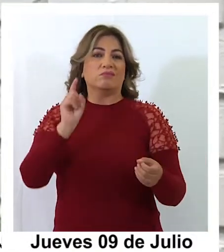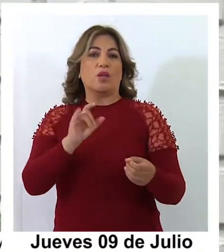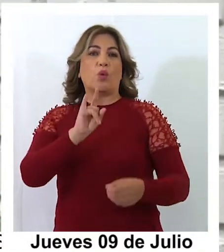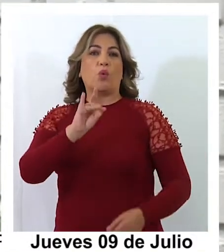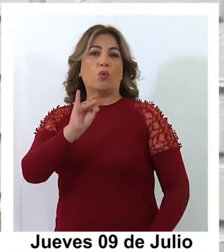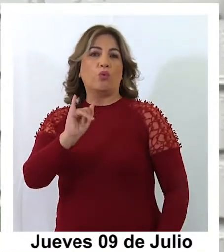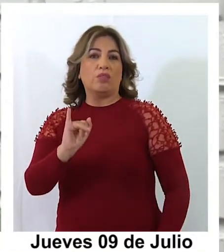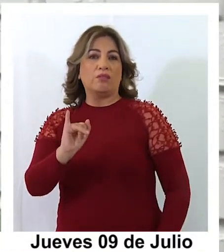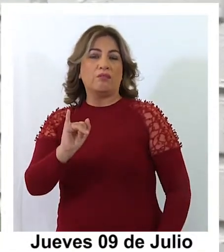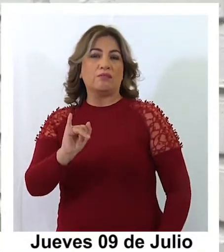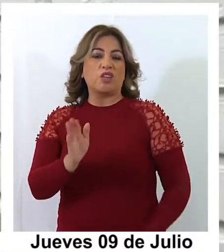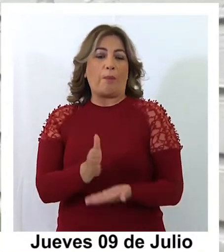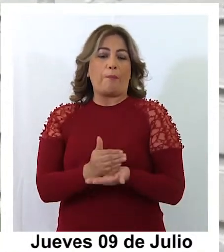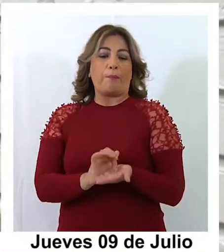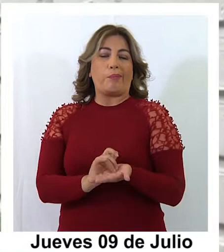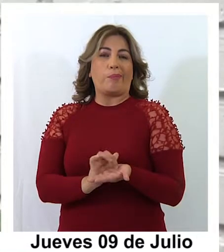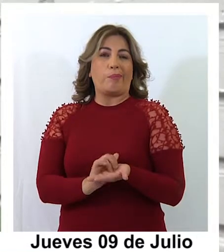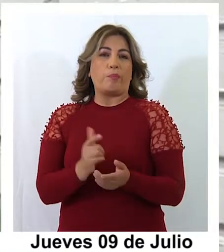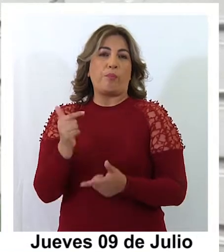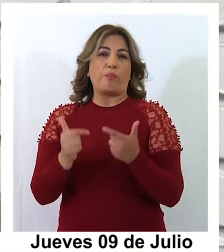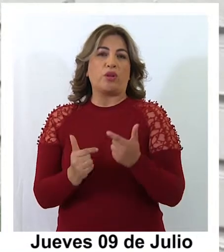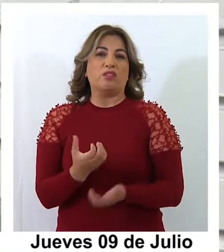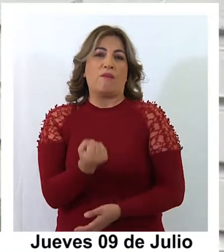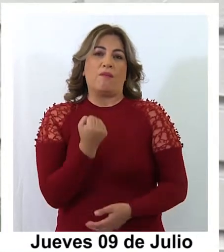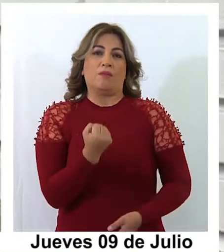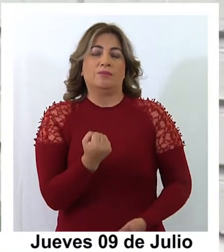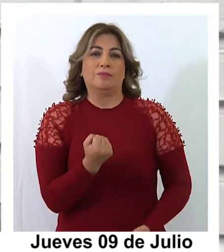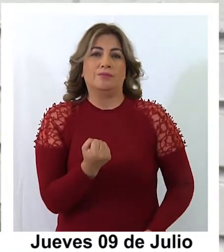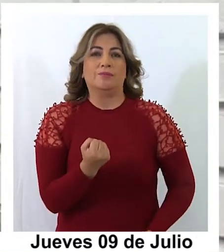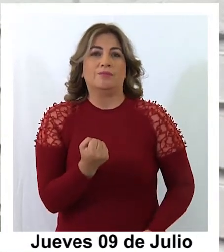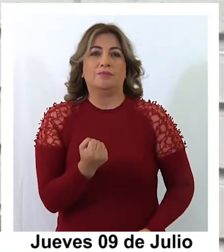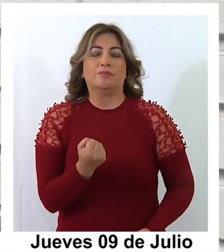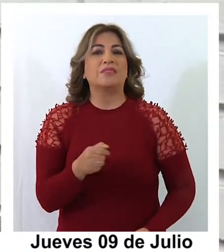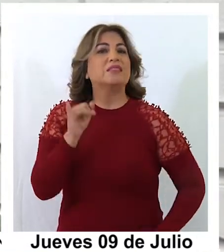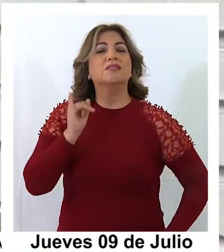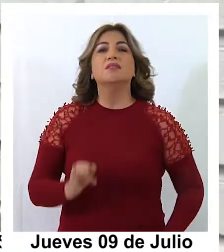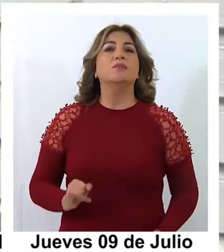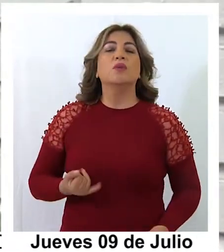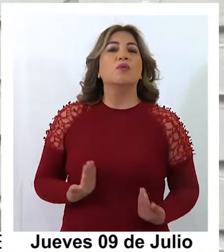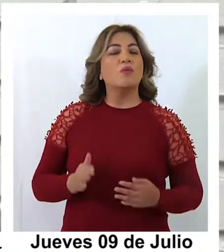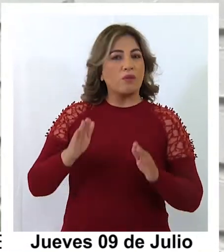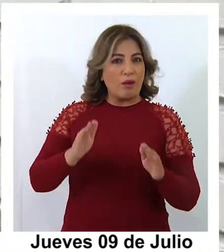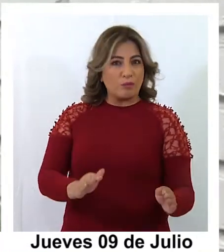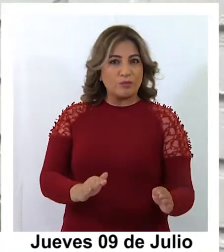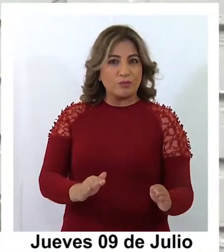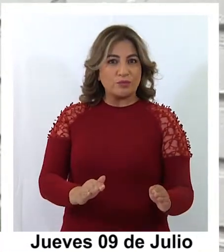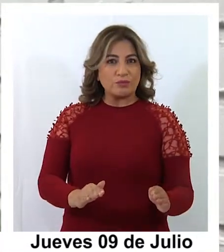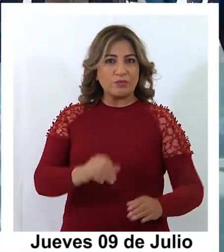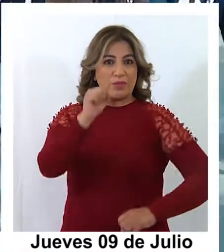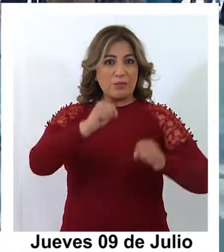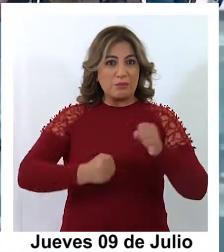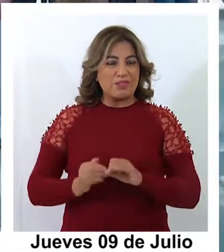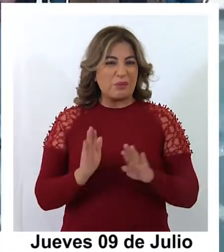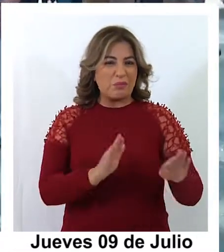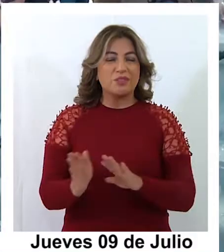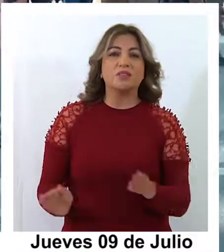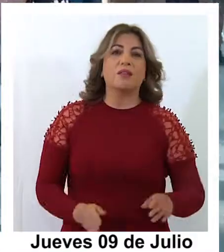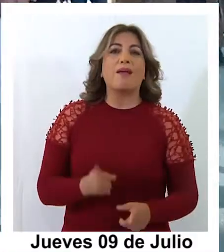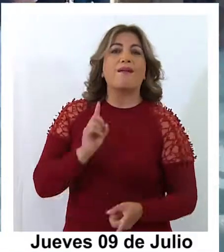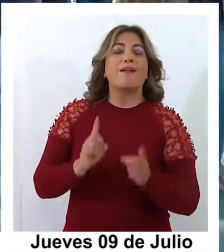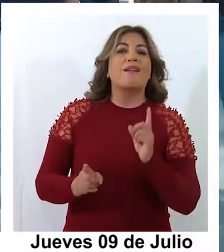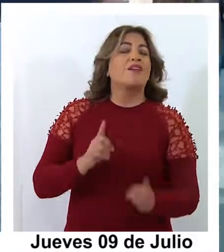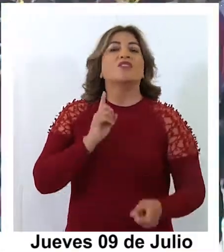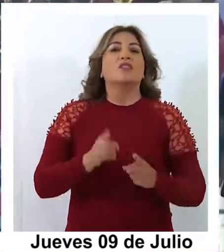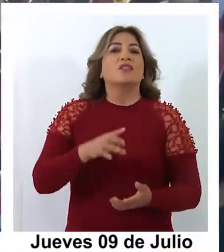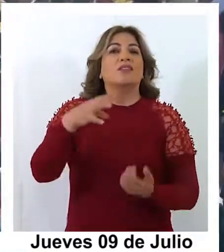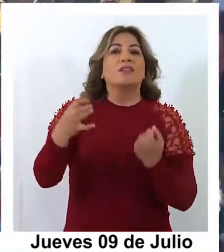UDI, estos cálculos políticos mezquinos, de darle siempre un beneficio al sector empresarial de nuestro país. Desde la coordinadora